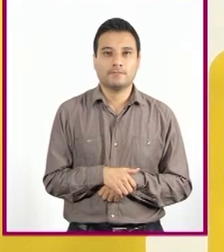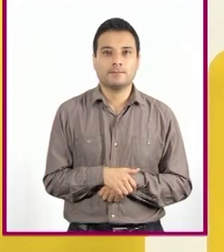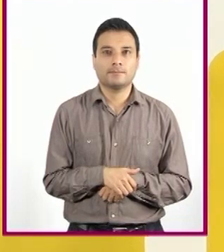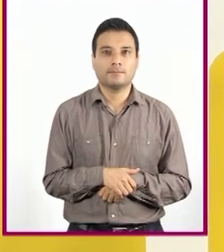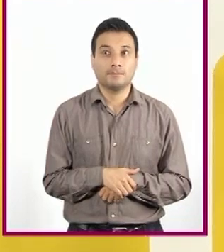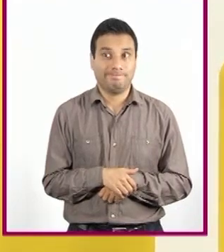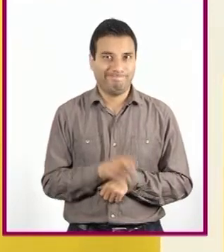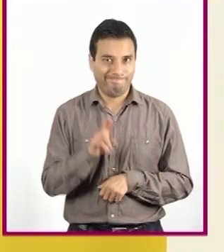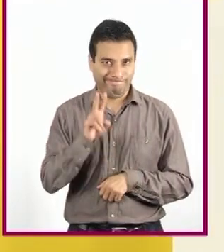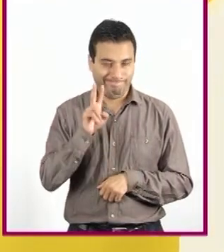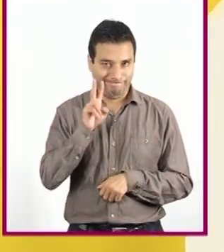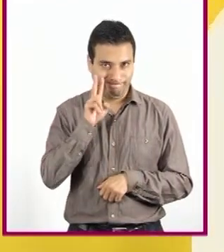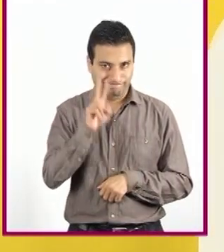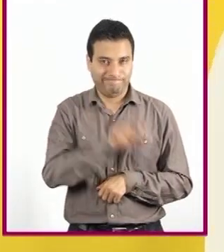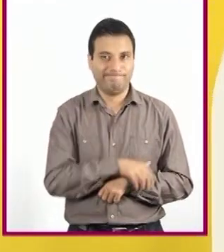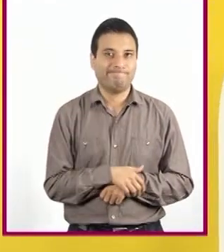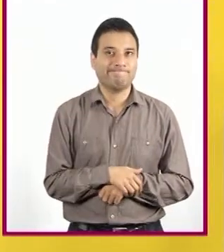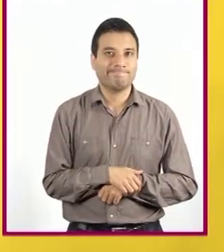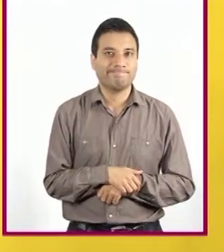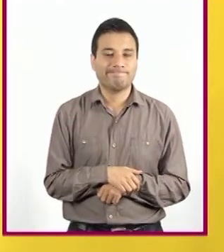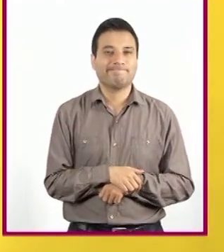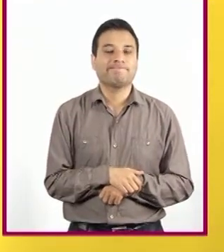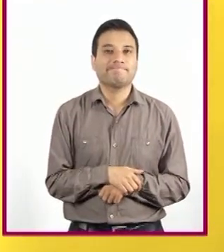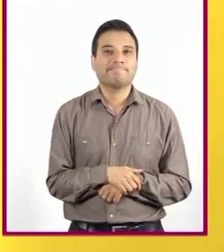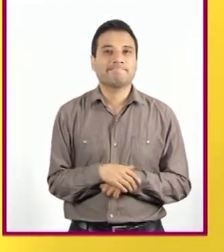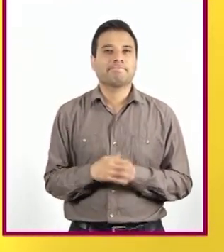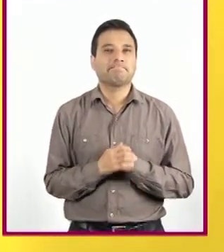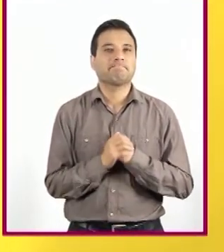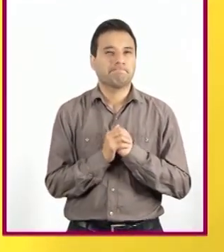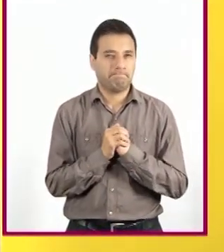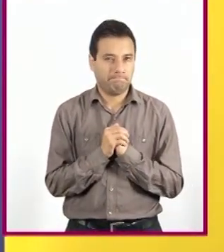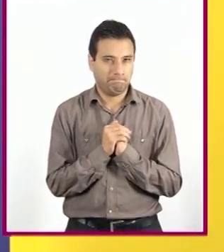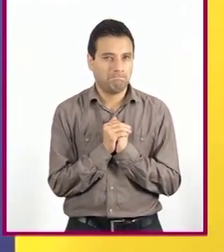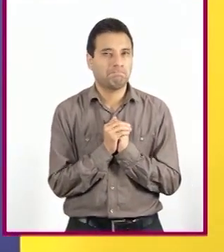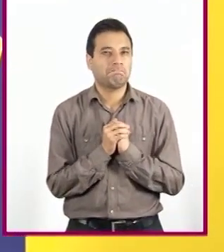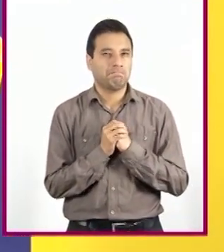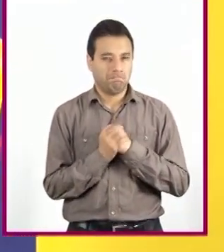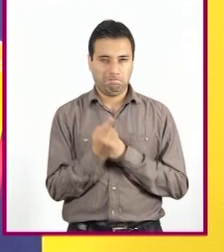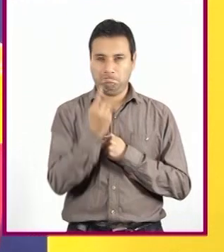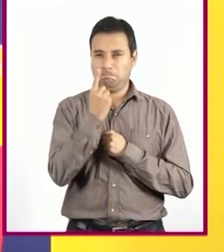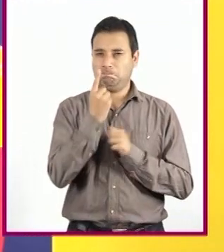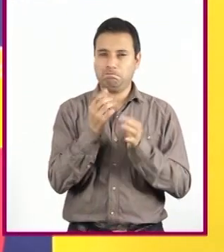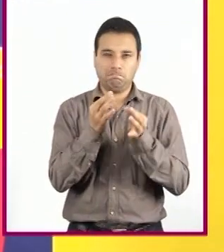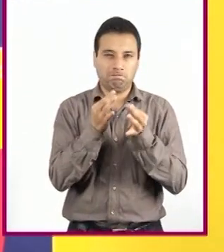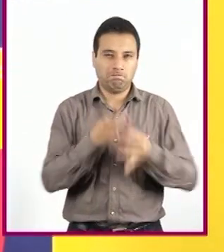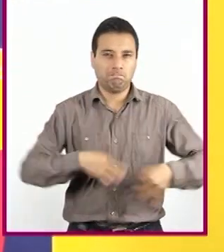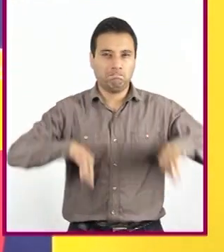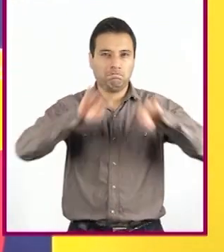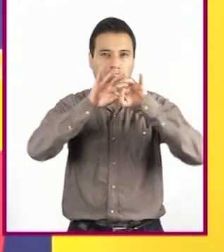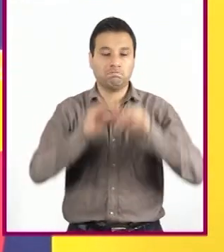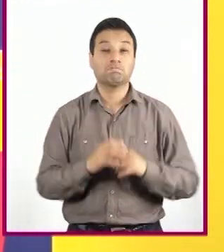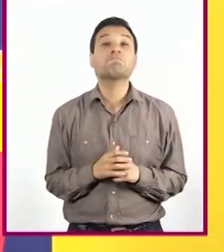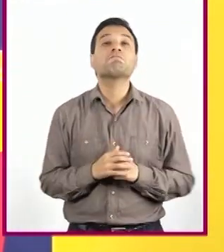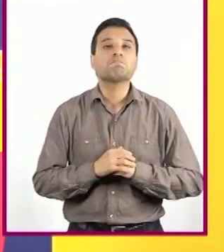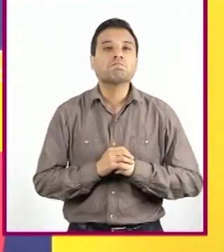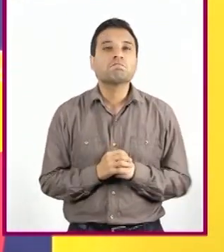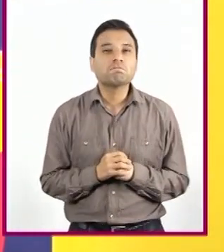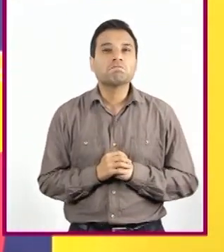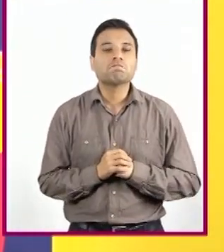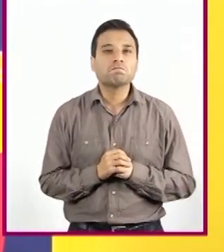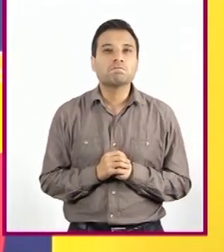Como escuchamos y observamos en el video, resulta particularmente importante la información derivada de